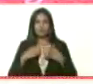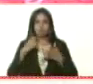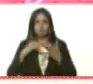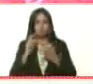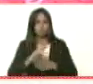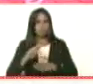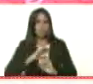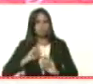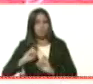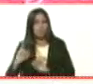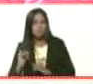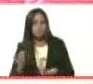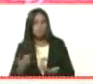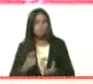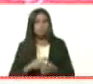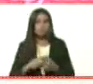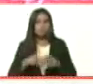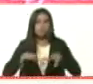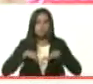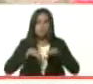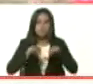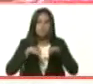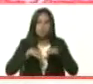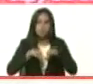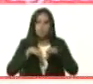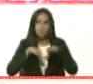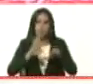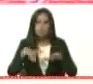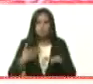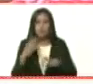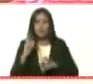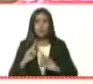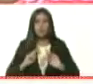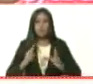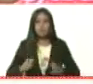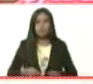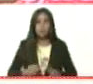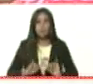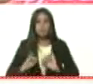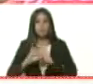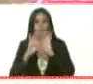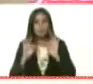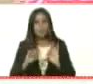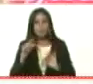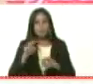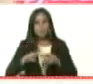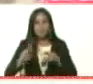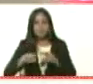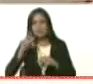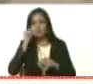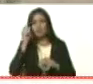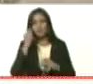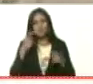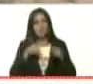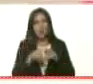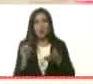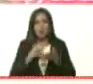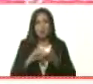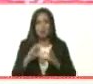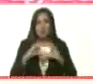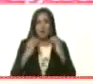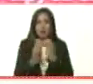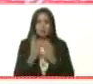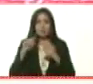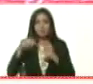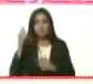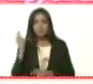usamos, el textil, pues la ropa, los uniformes de nuestros queridos niños y niñas que regresan a clase el